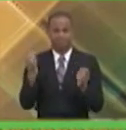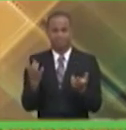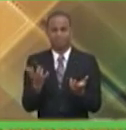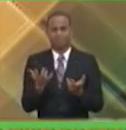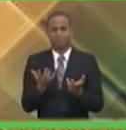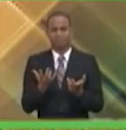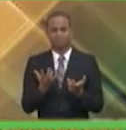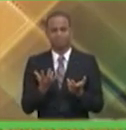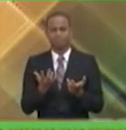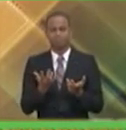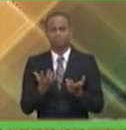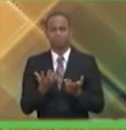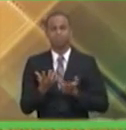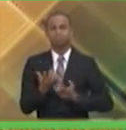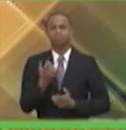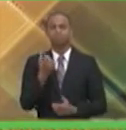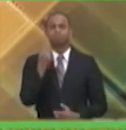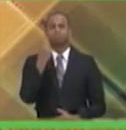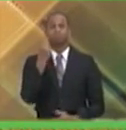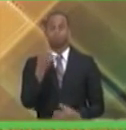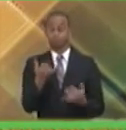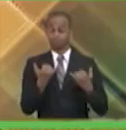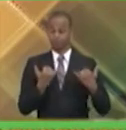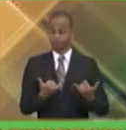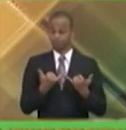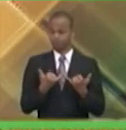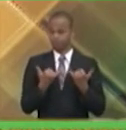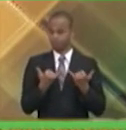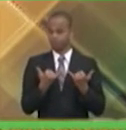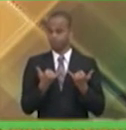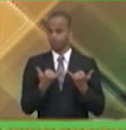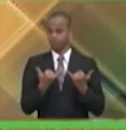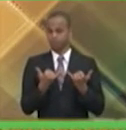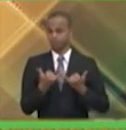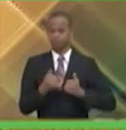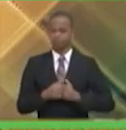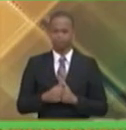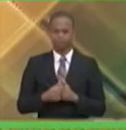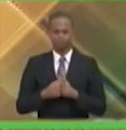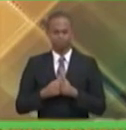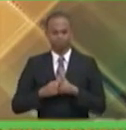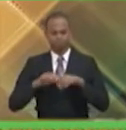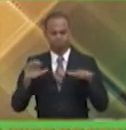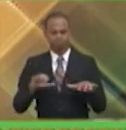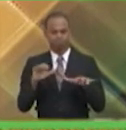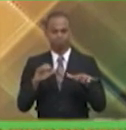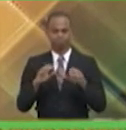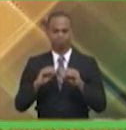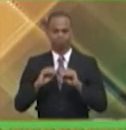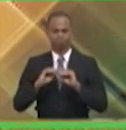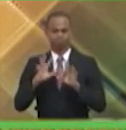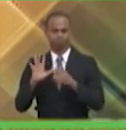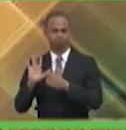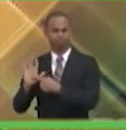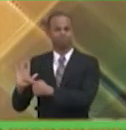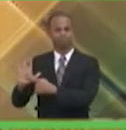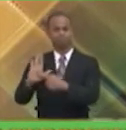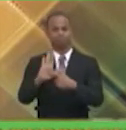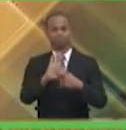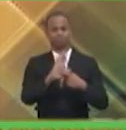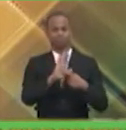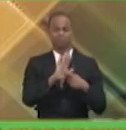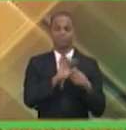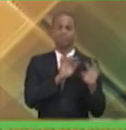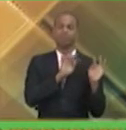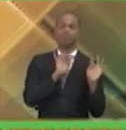manera, pero que hoy se trabaja seriamente, duramente,